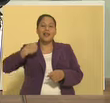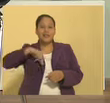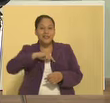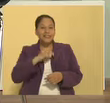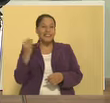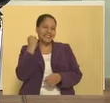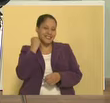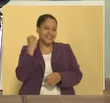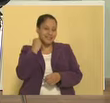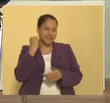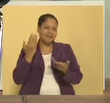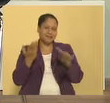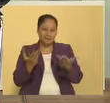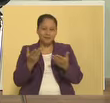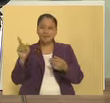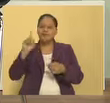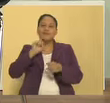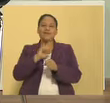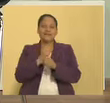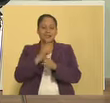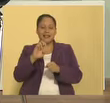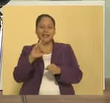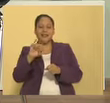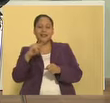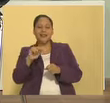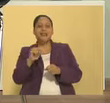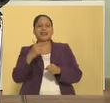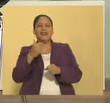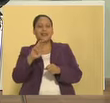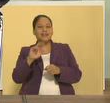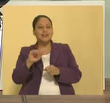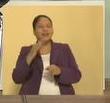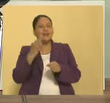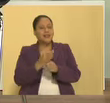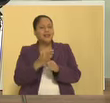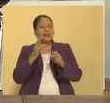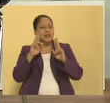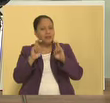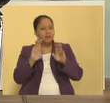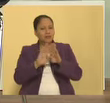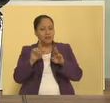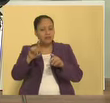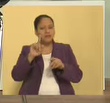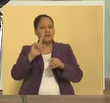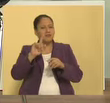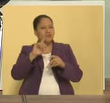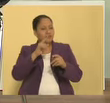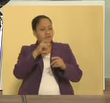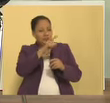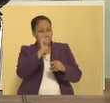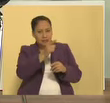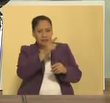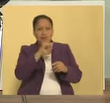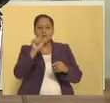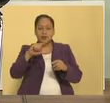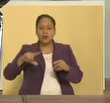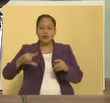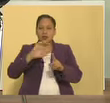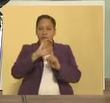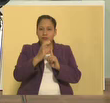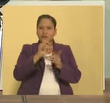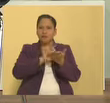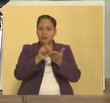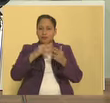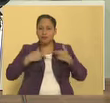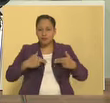nuestra abogada, la licenciada Erika García, que hoy nos va a hablar de atribuciones de la Comisión de Derechos Humanos del DF, parte